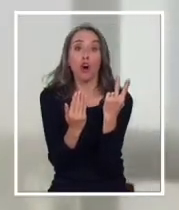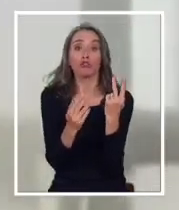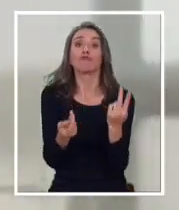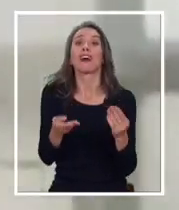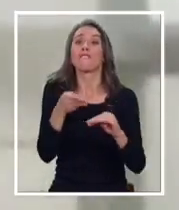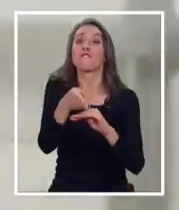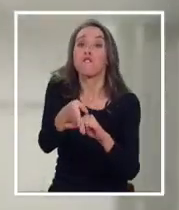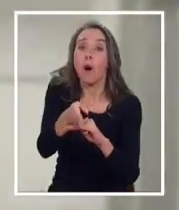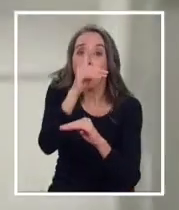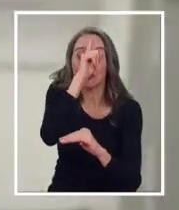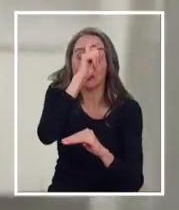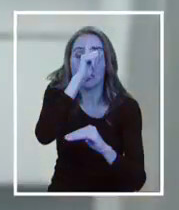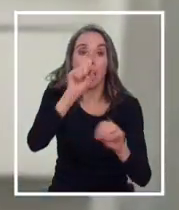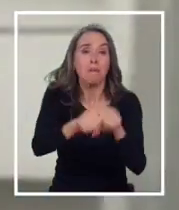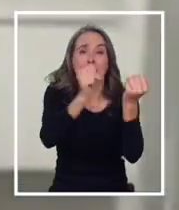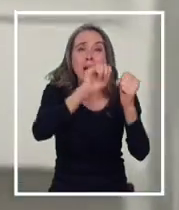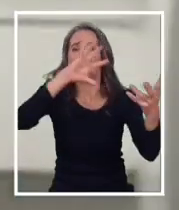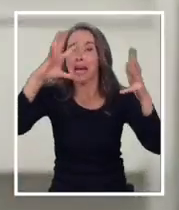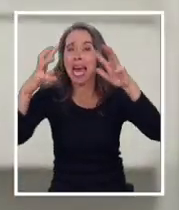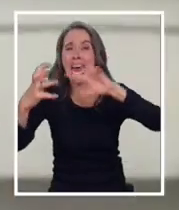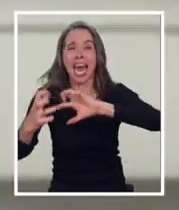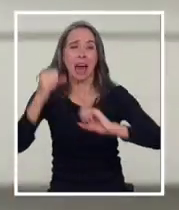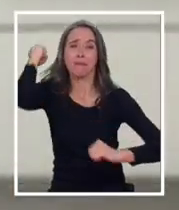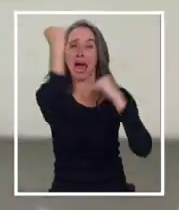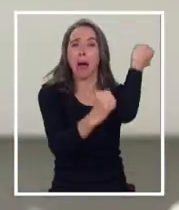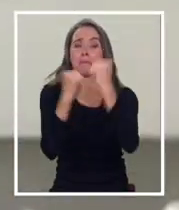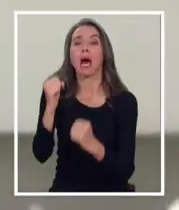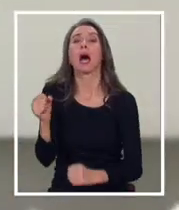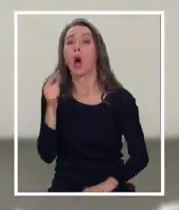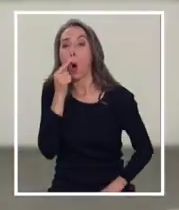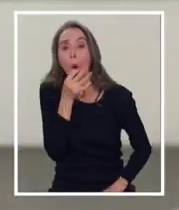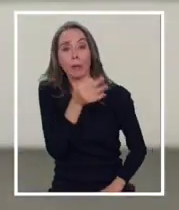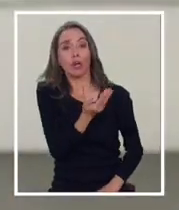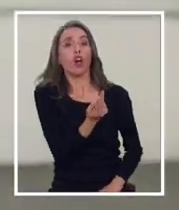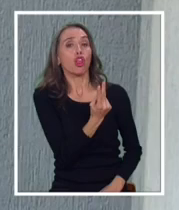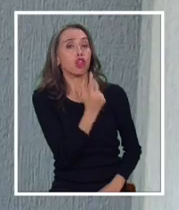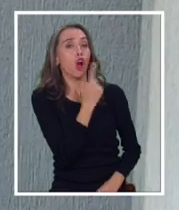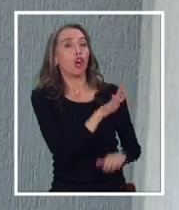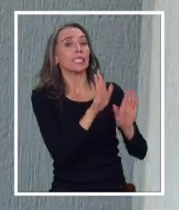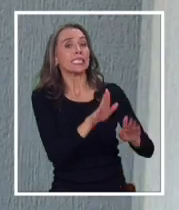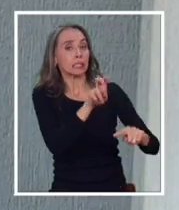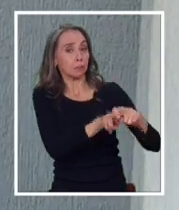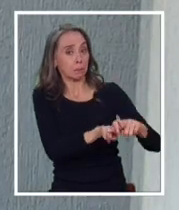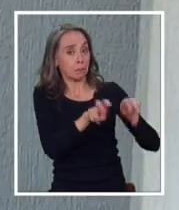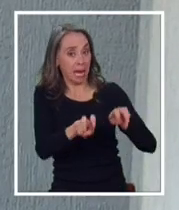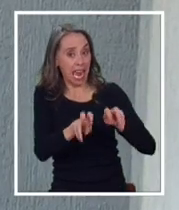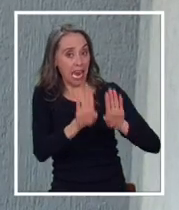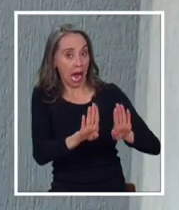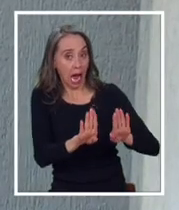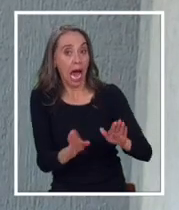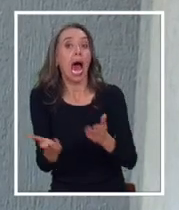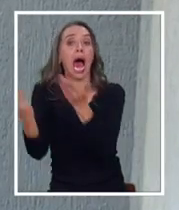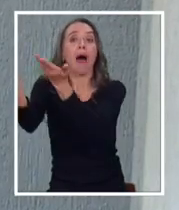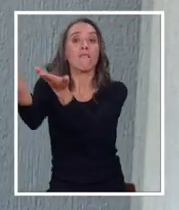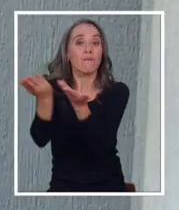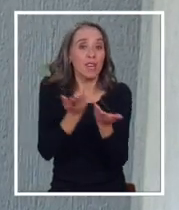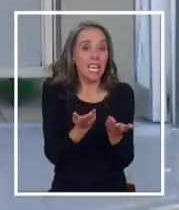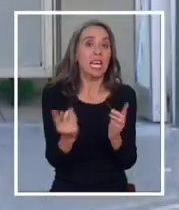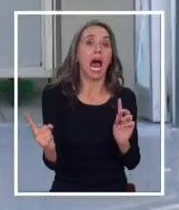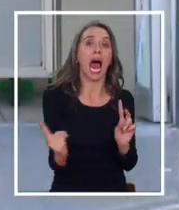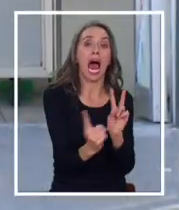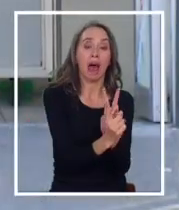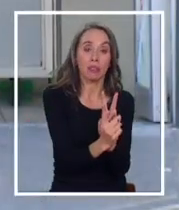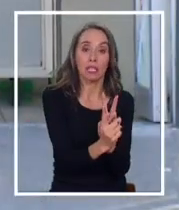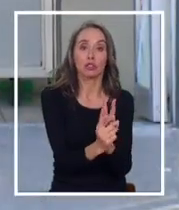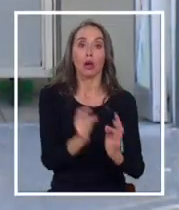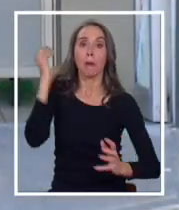destruían todo a su paso. Se les solicitó que esperaran en la sala de espera su atención. En ese momento fue que empezaban a agredir. Fue